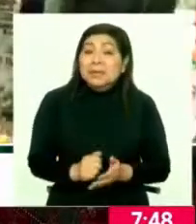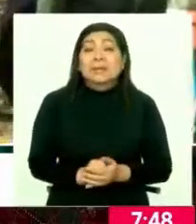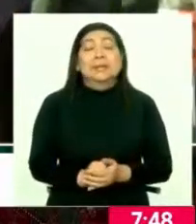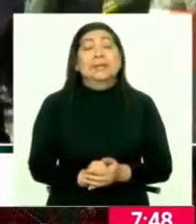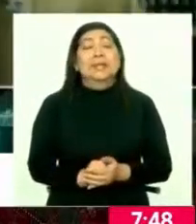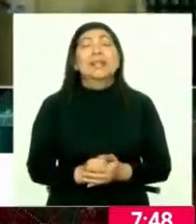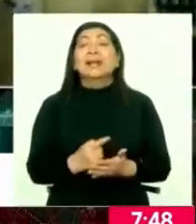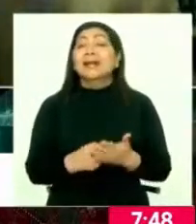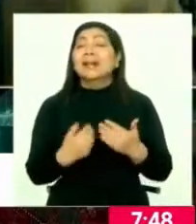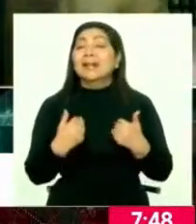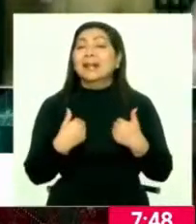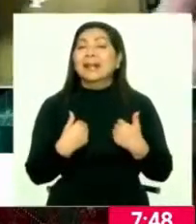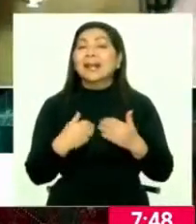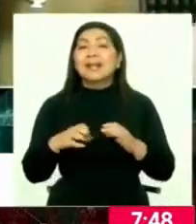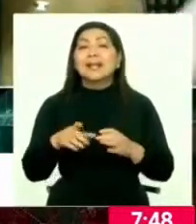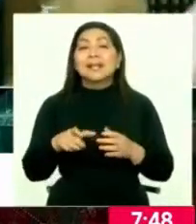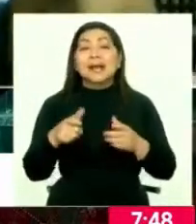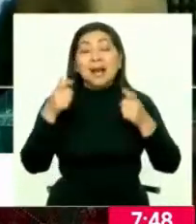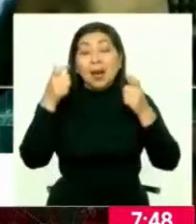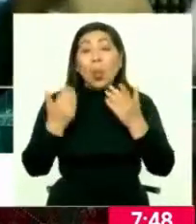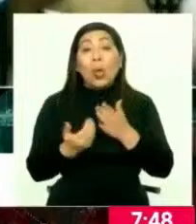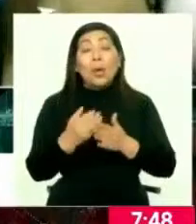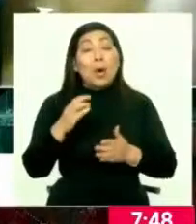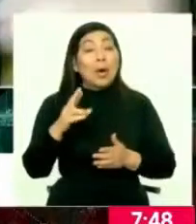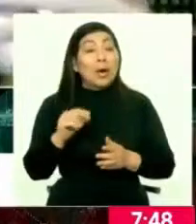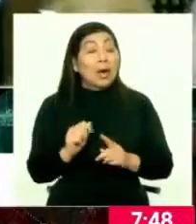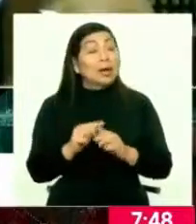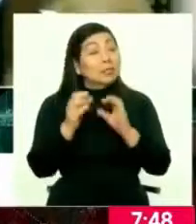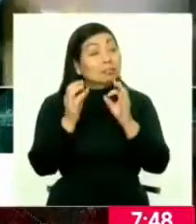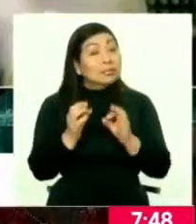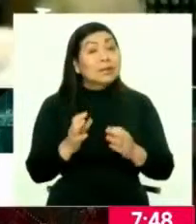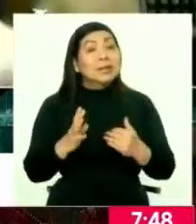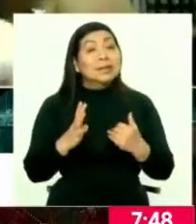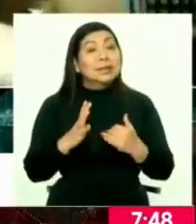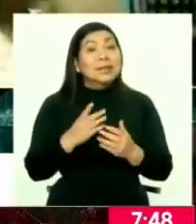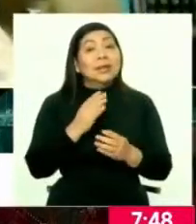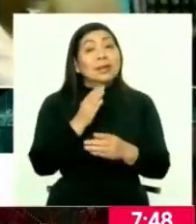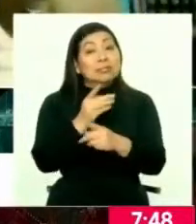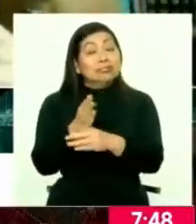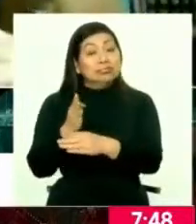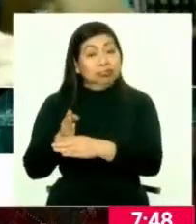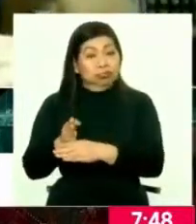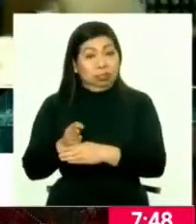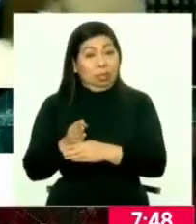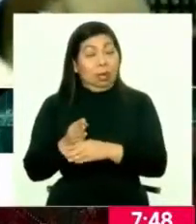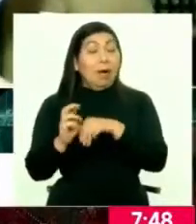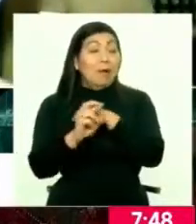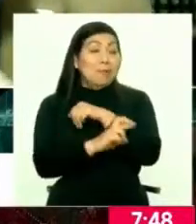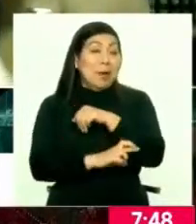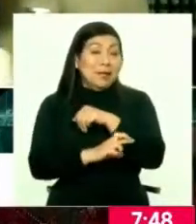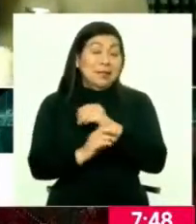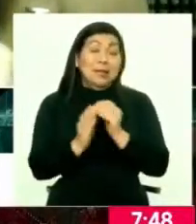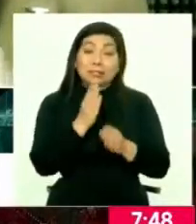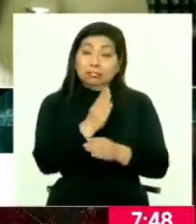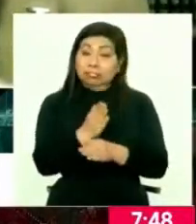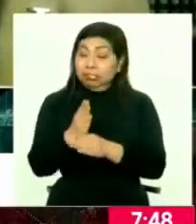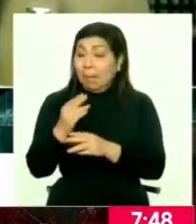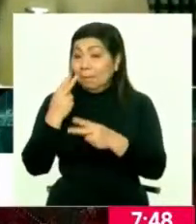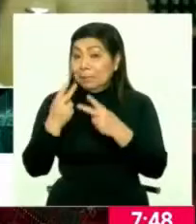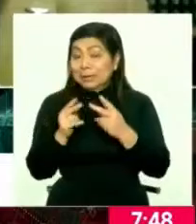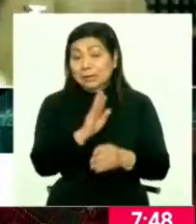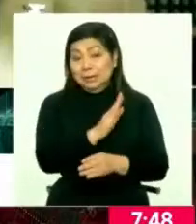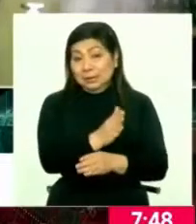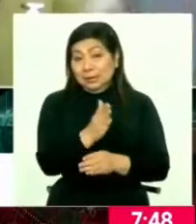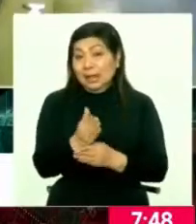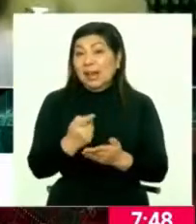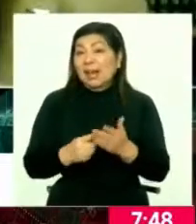Porque, ¿qué es lo que tiene que hacer él? Bueno, es el jefe de Estado formalmente y tiene que visitar los países donde sigue siendo el jefe de Estado. Y va a